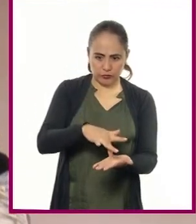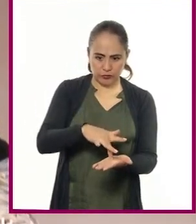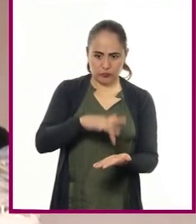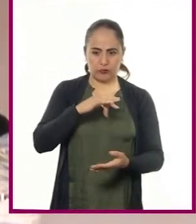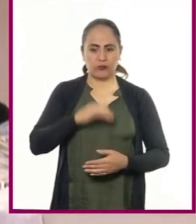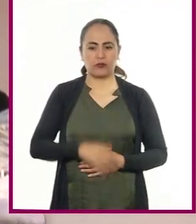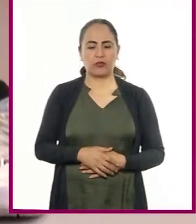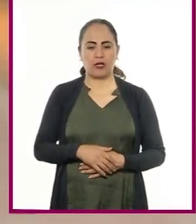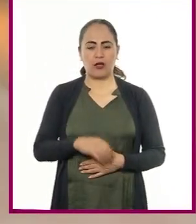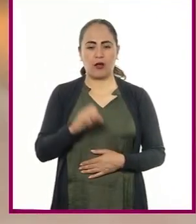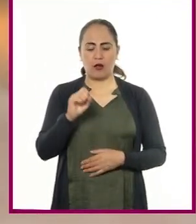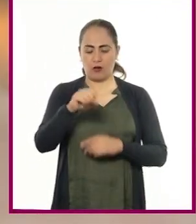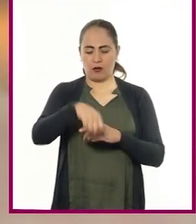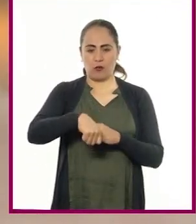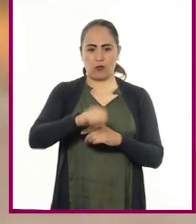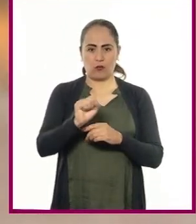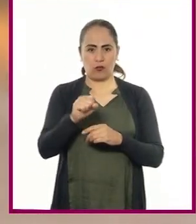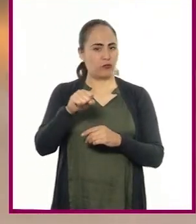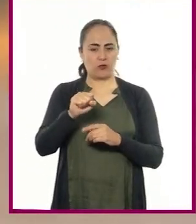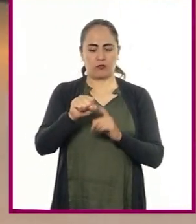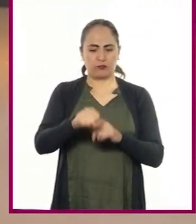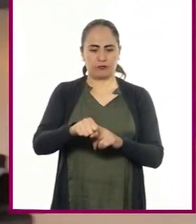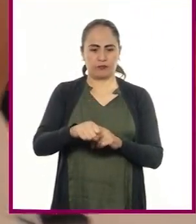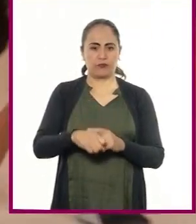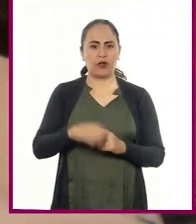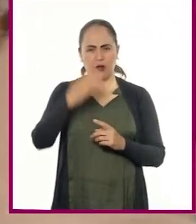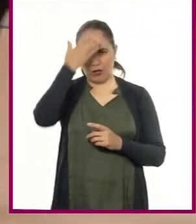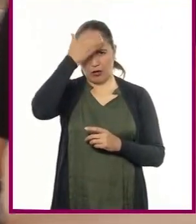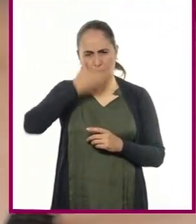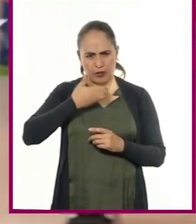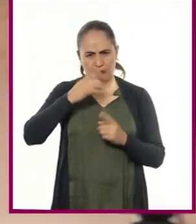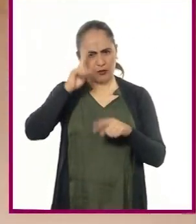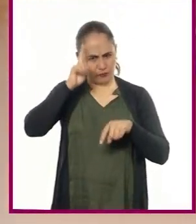sin flexionar rodillas. Ya se pueden quitar la careta si gustan.